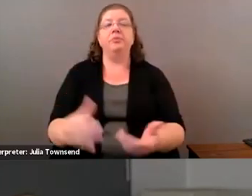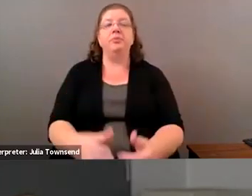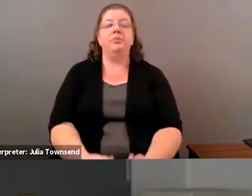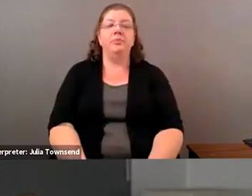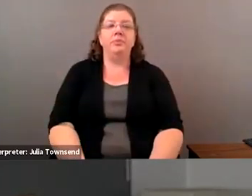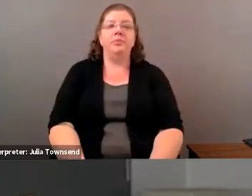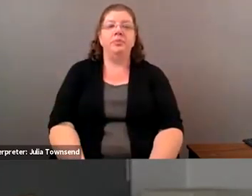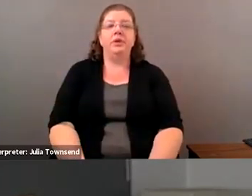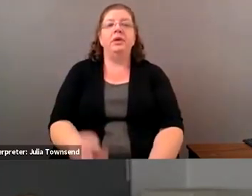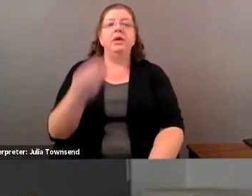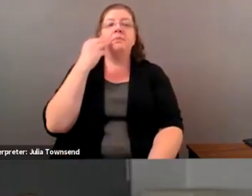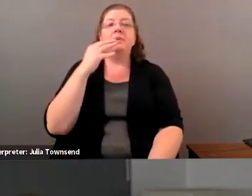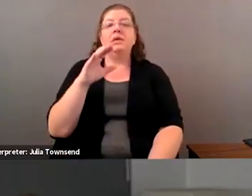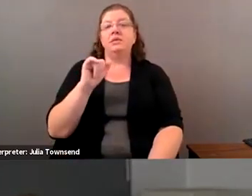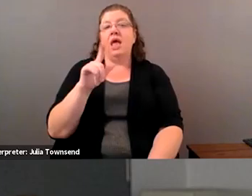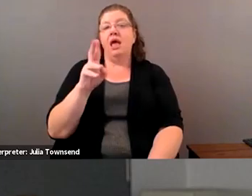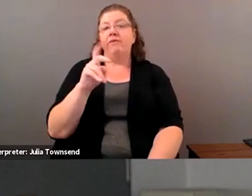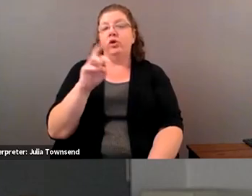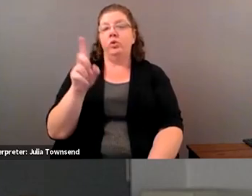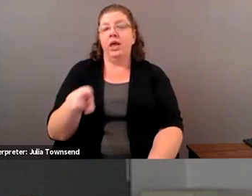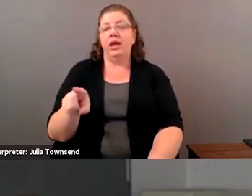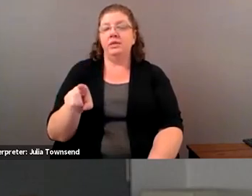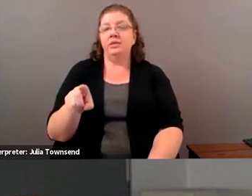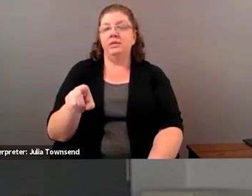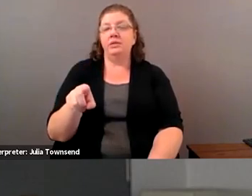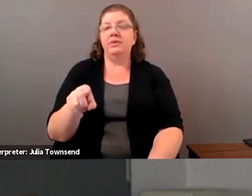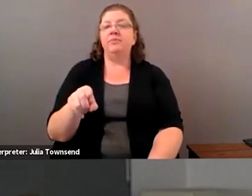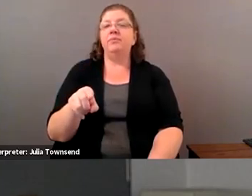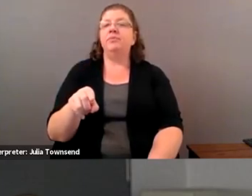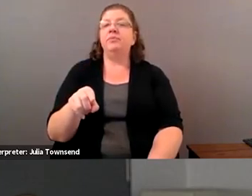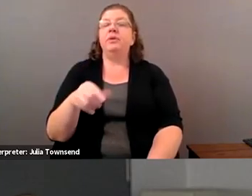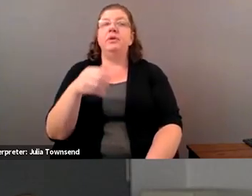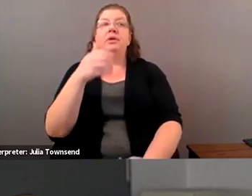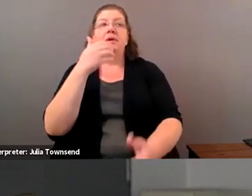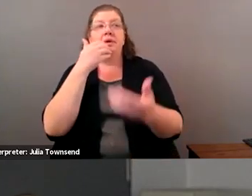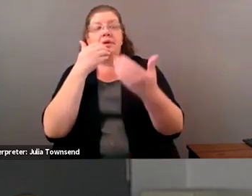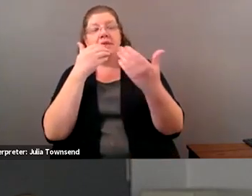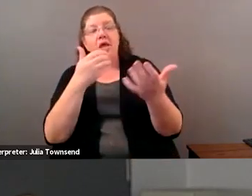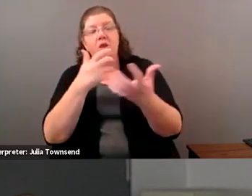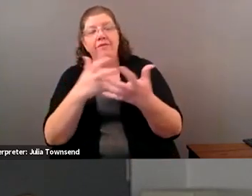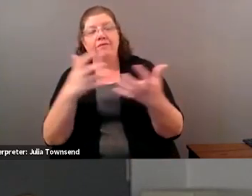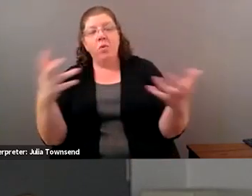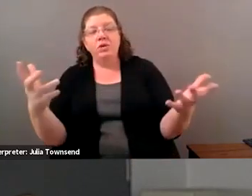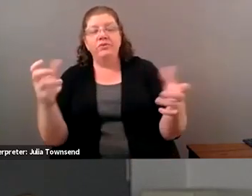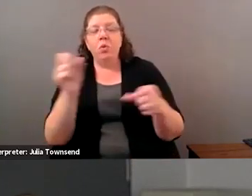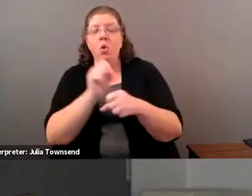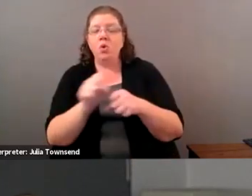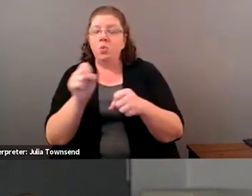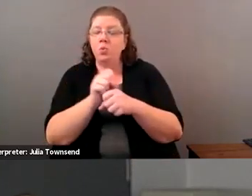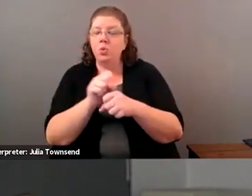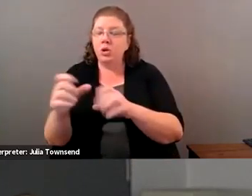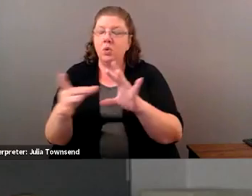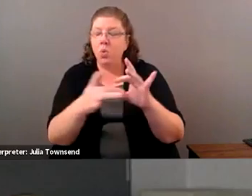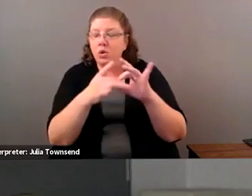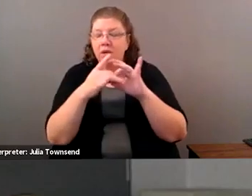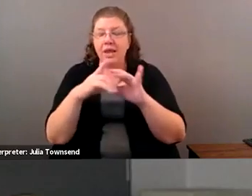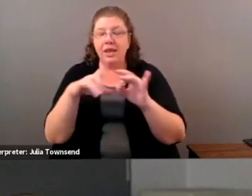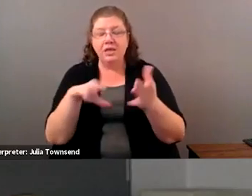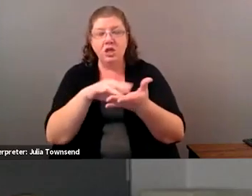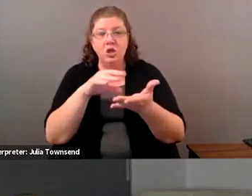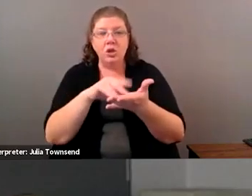señora álvarez primero que nada gracias gracias por todo el trabajo coordinando este